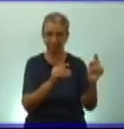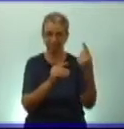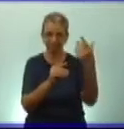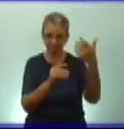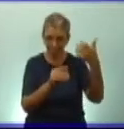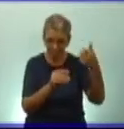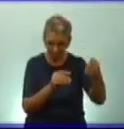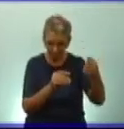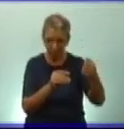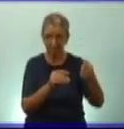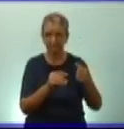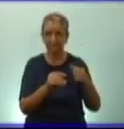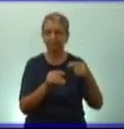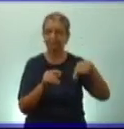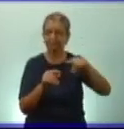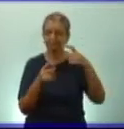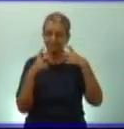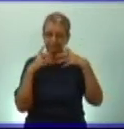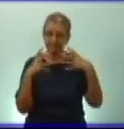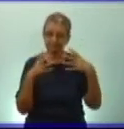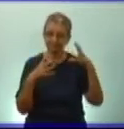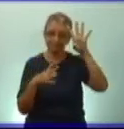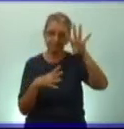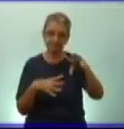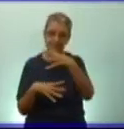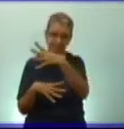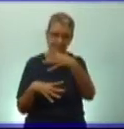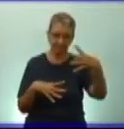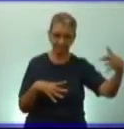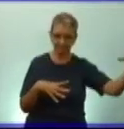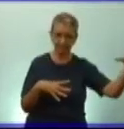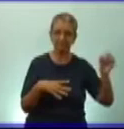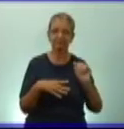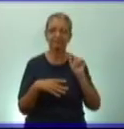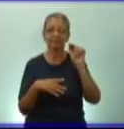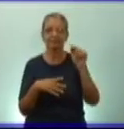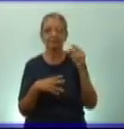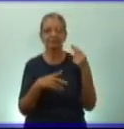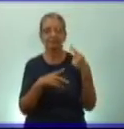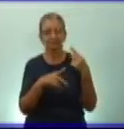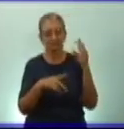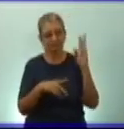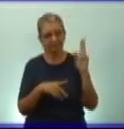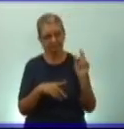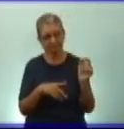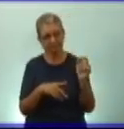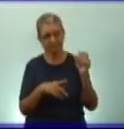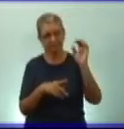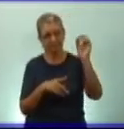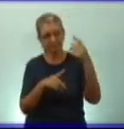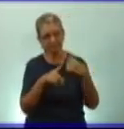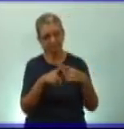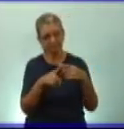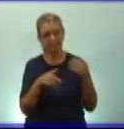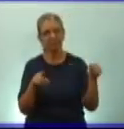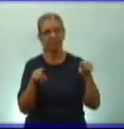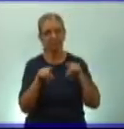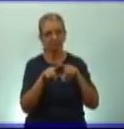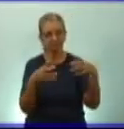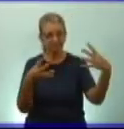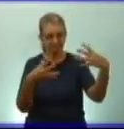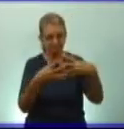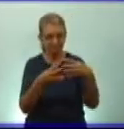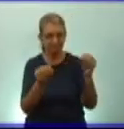es importante que ustedes trabajen con la tabla periódica, su número de oxidación coincide con el número del grupo, y lo habíamos visto en